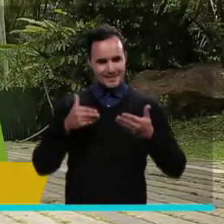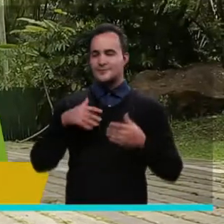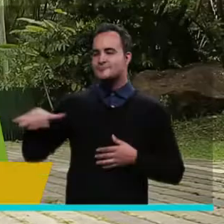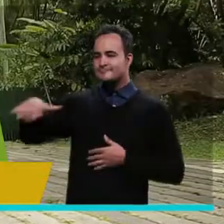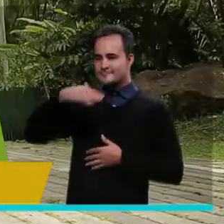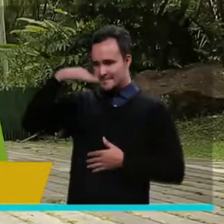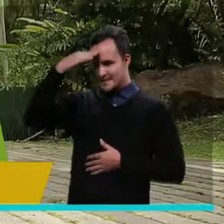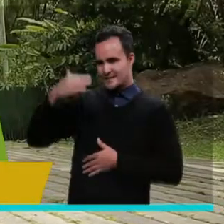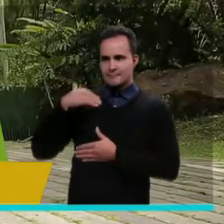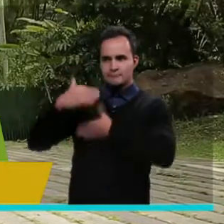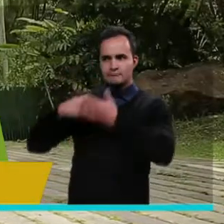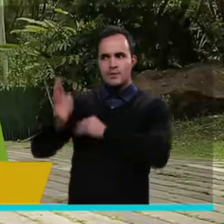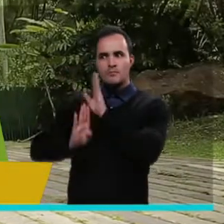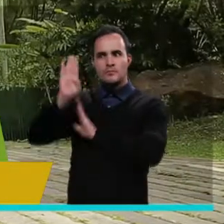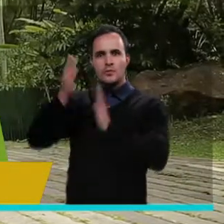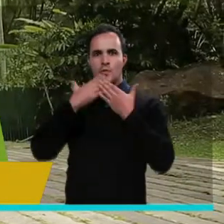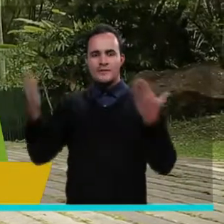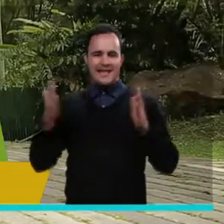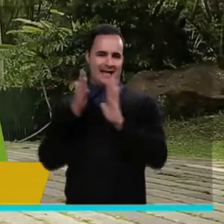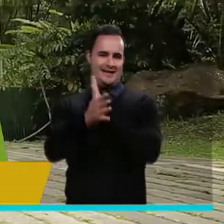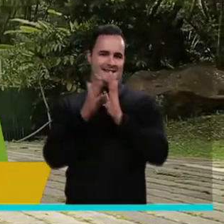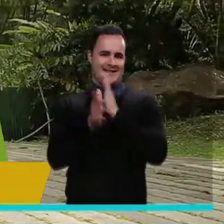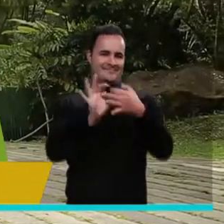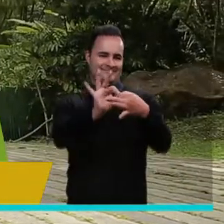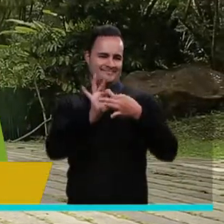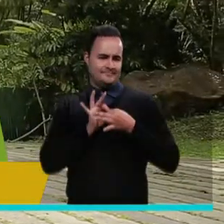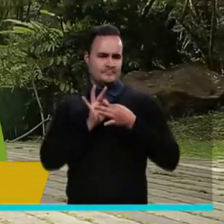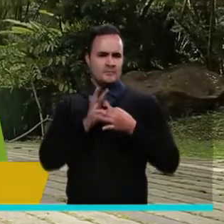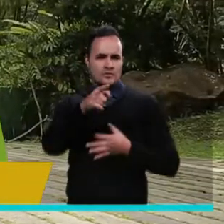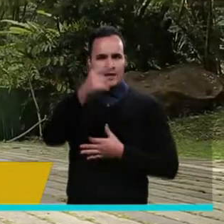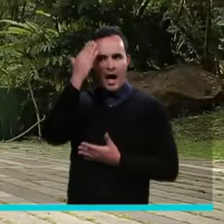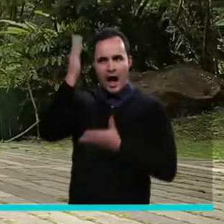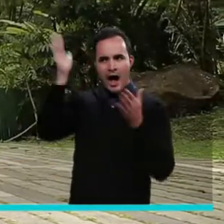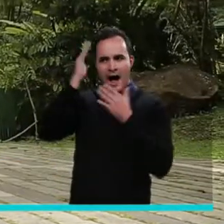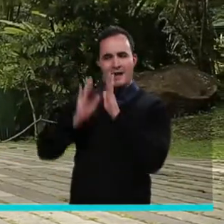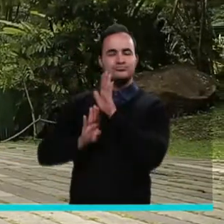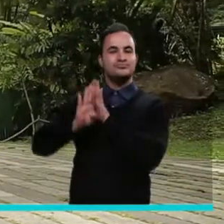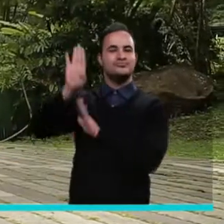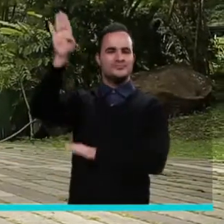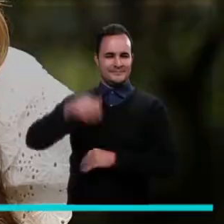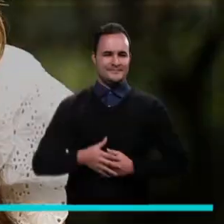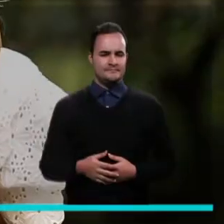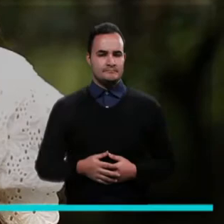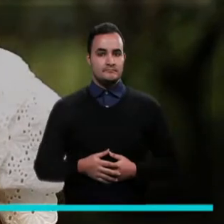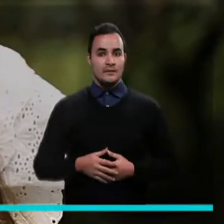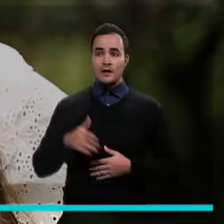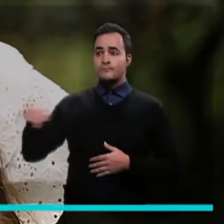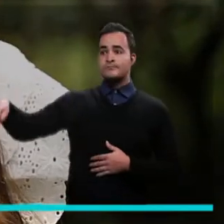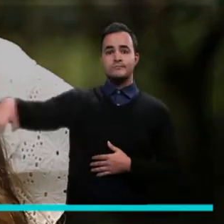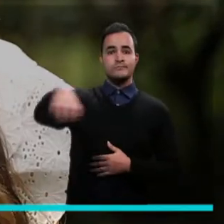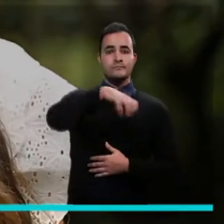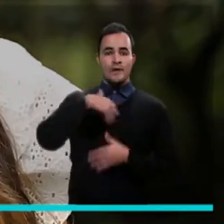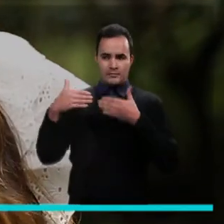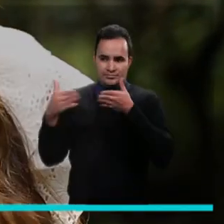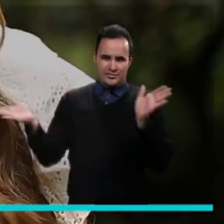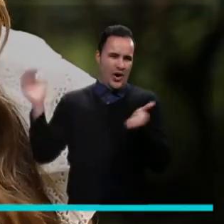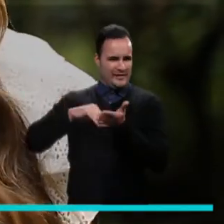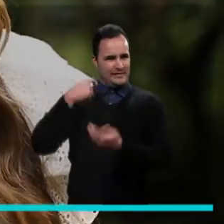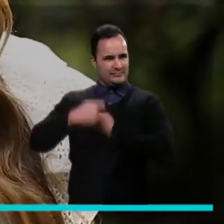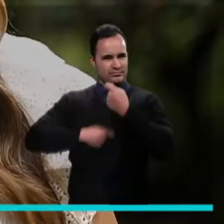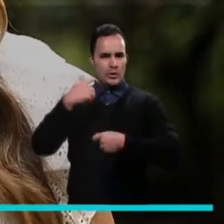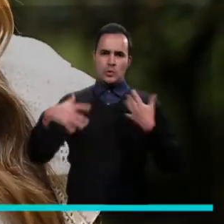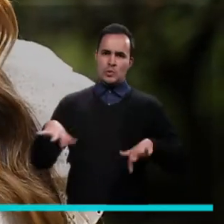Bienvenidos a Medellín Conecta TV. Aquí conocerás cómo avanza nuestra Medellín futuro. La reactivación económica permitió